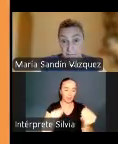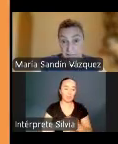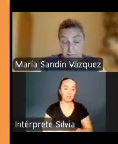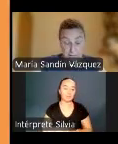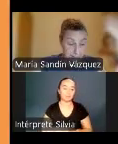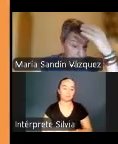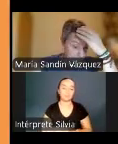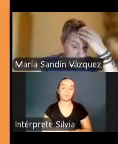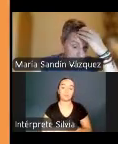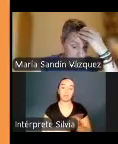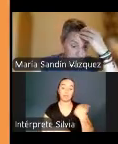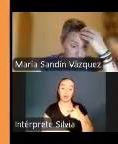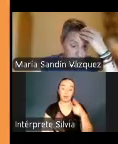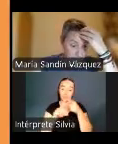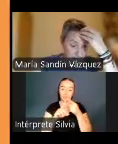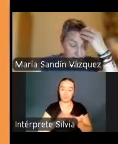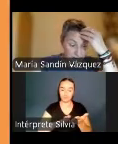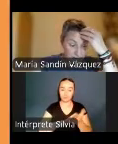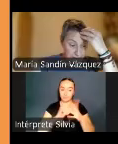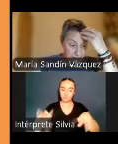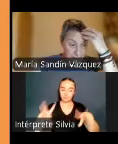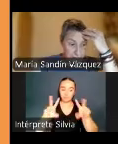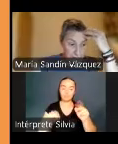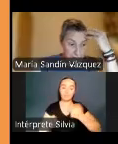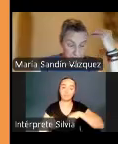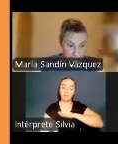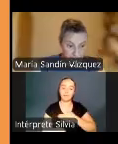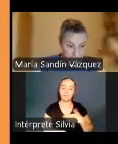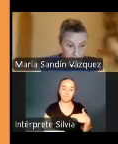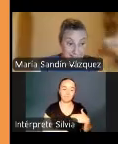Y ya para acabar, queríamos